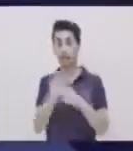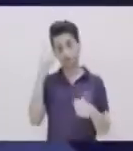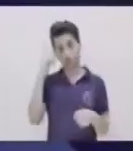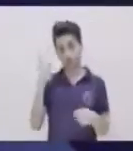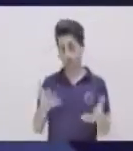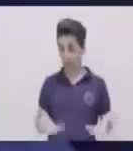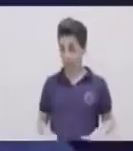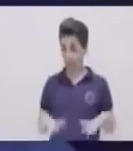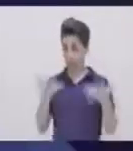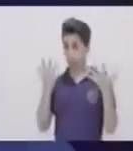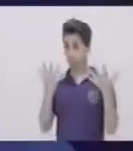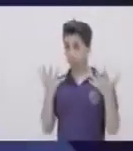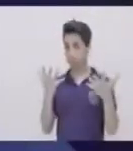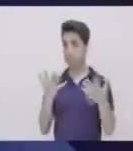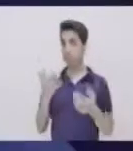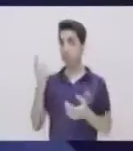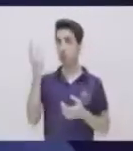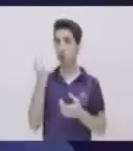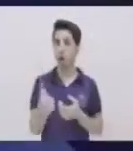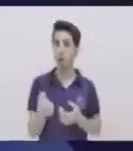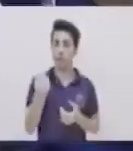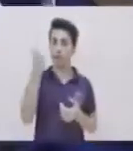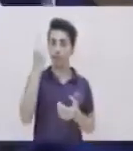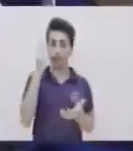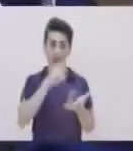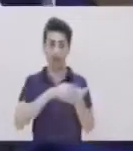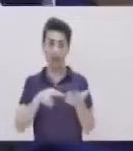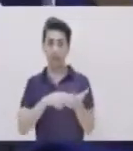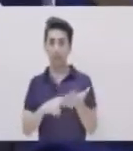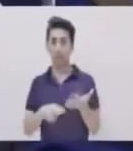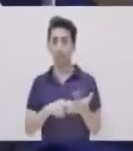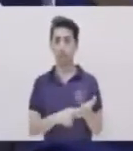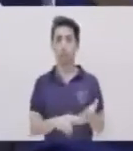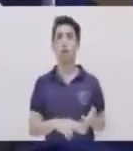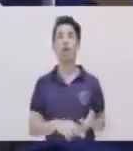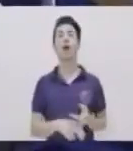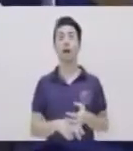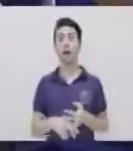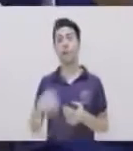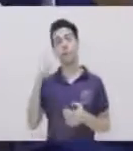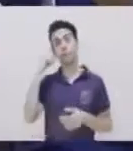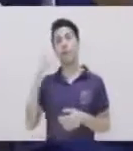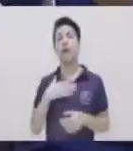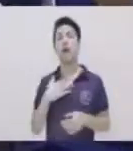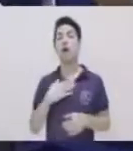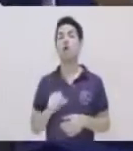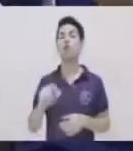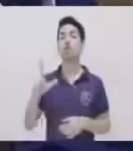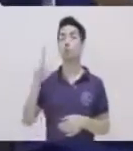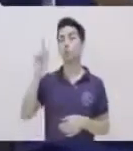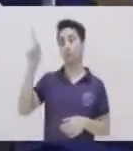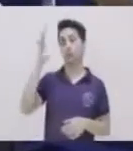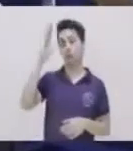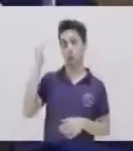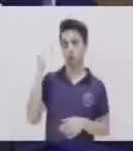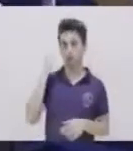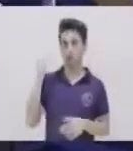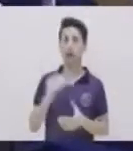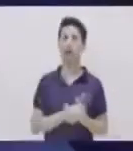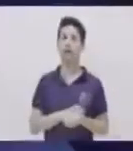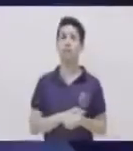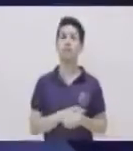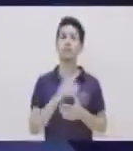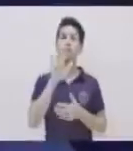estrategias para desarrollar esta comprensión lectora con una lectura de la tradición oral de